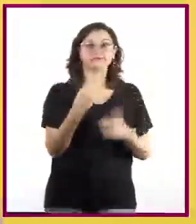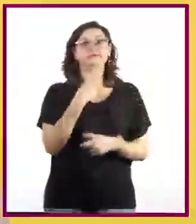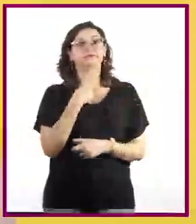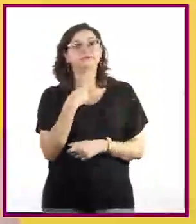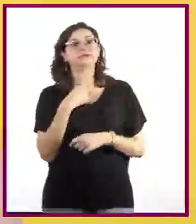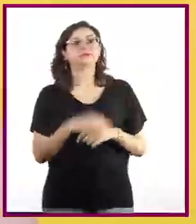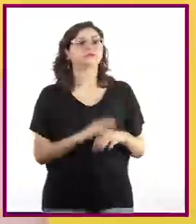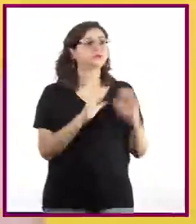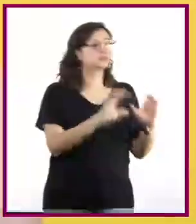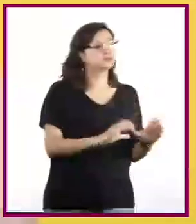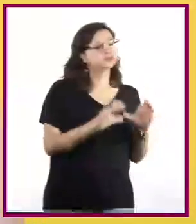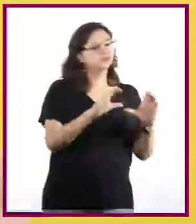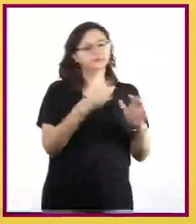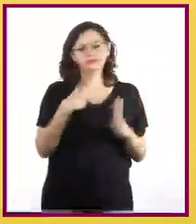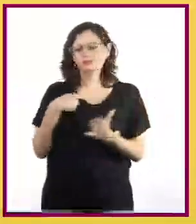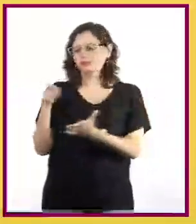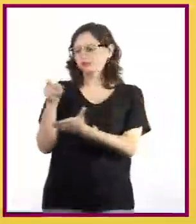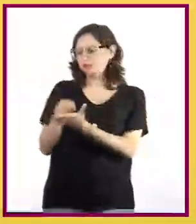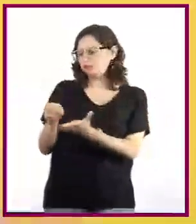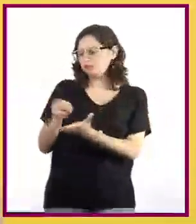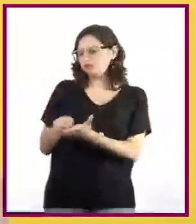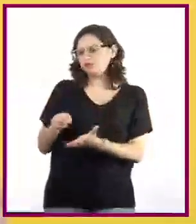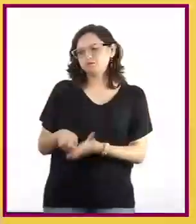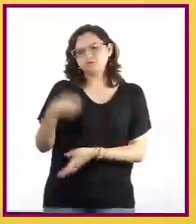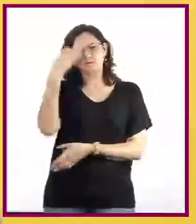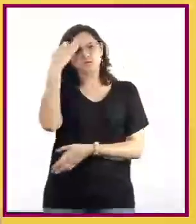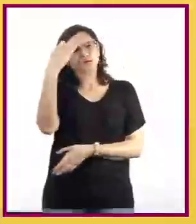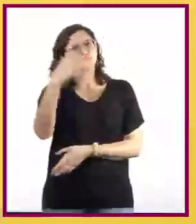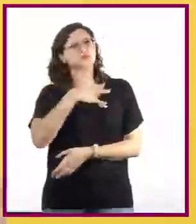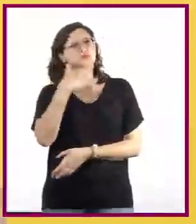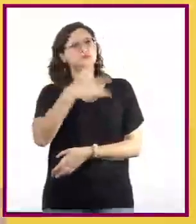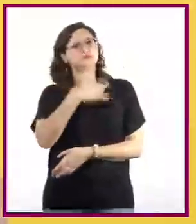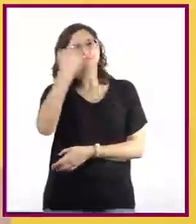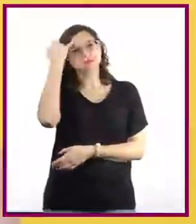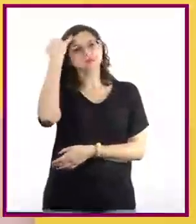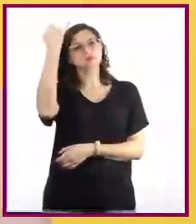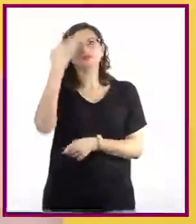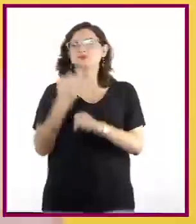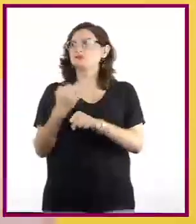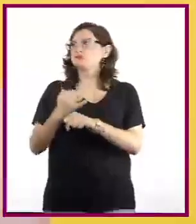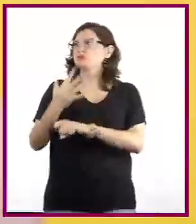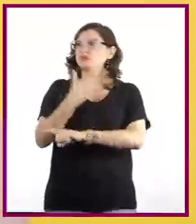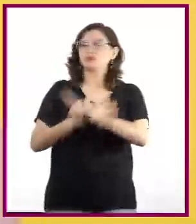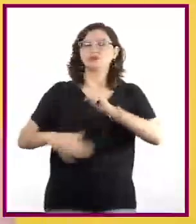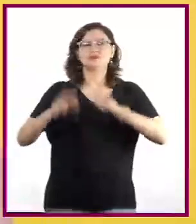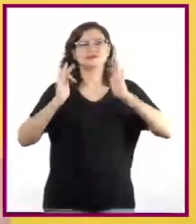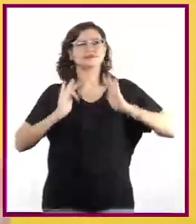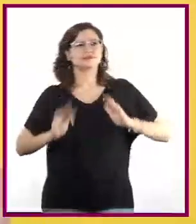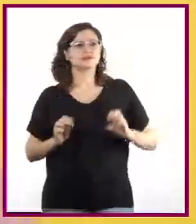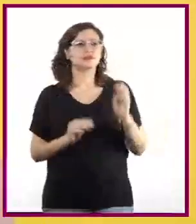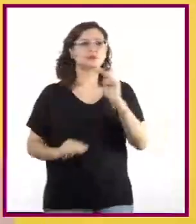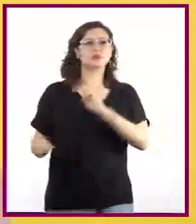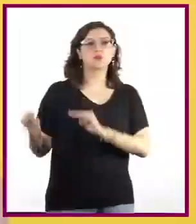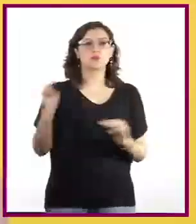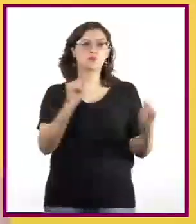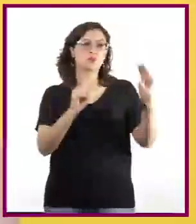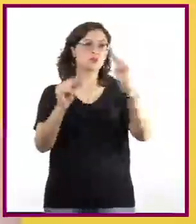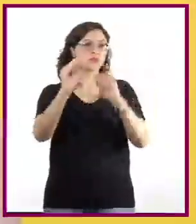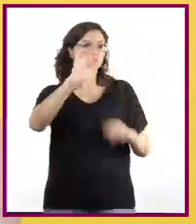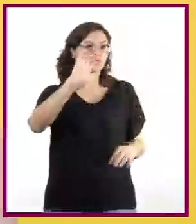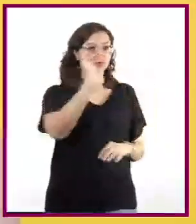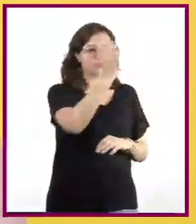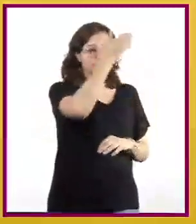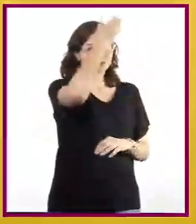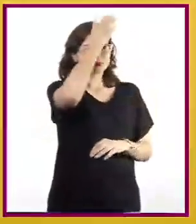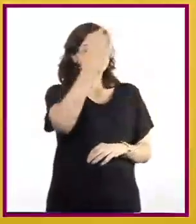sus primeros poemas. Tenía el tiempo, la inspiración y el ambiente propicio para hacerlo. Las montañas, las cabras, el caminar y